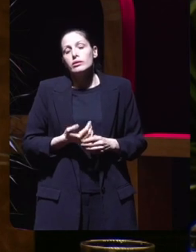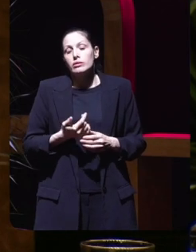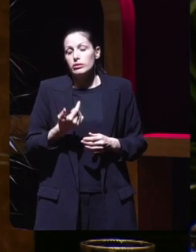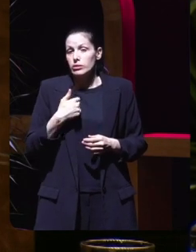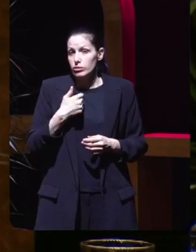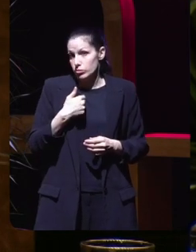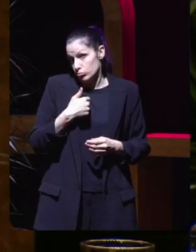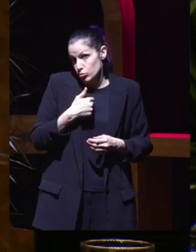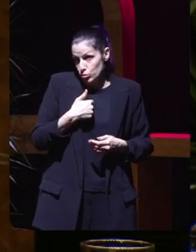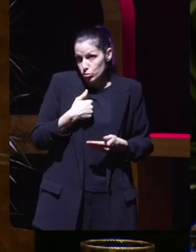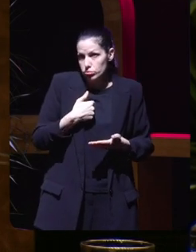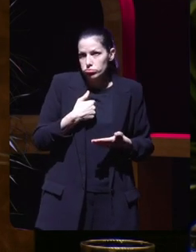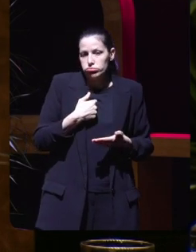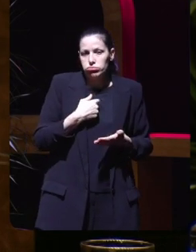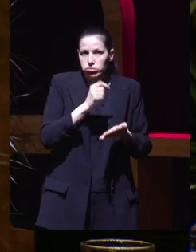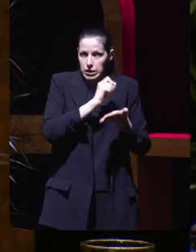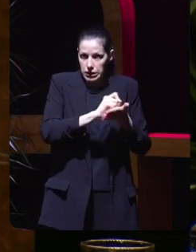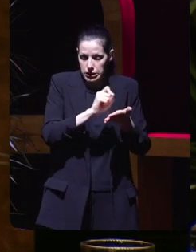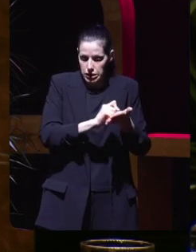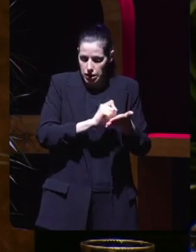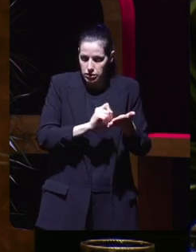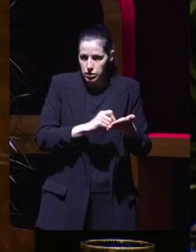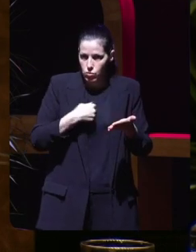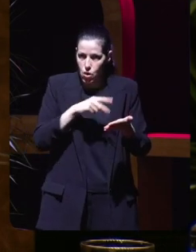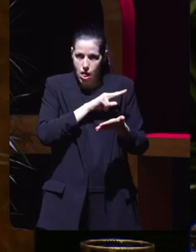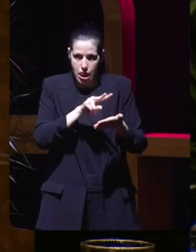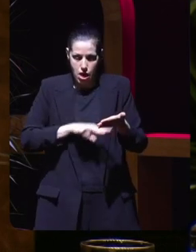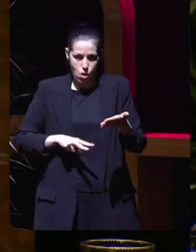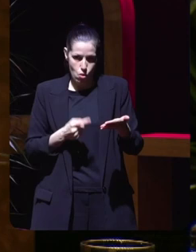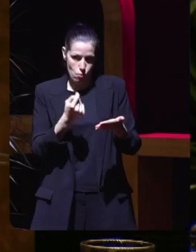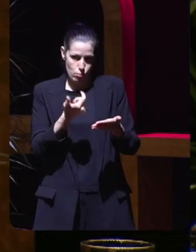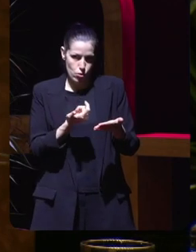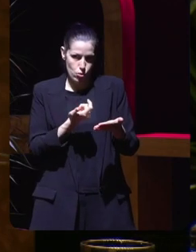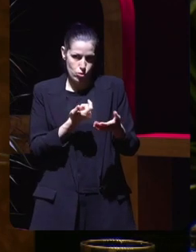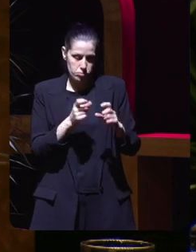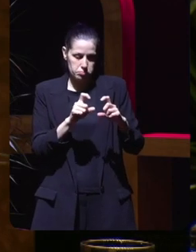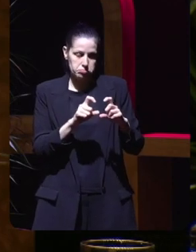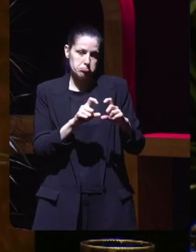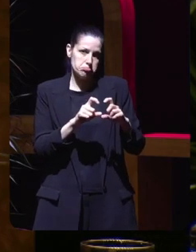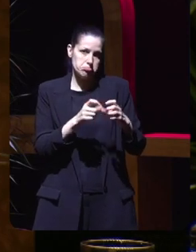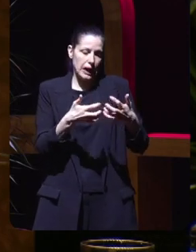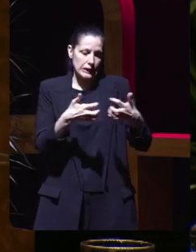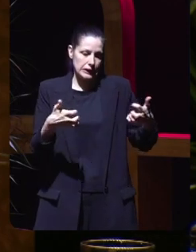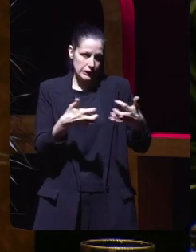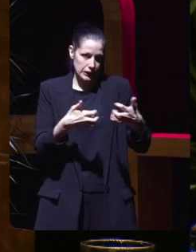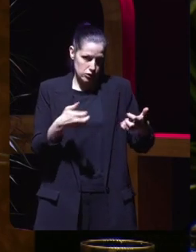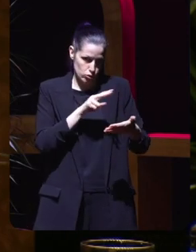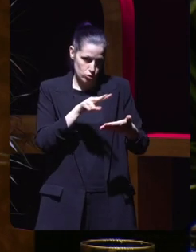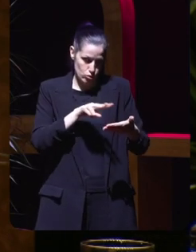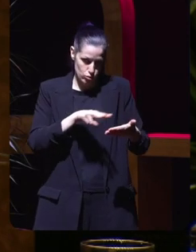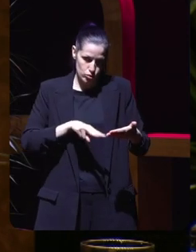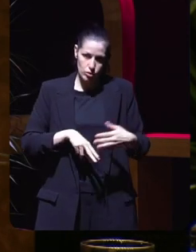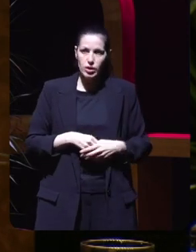artigo me gusta leer un parrafiño final que escribí se me